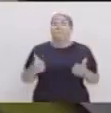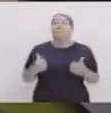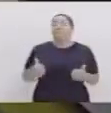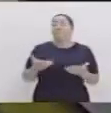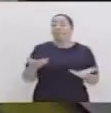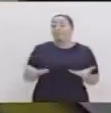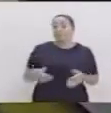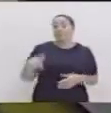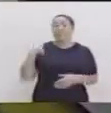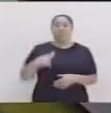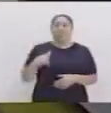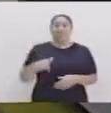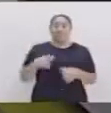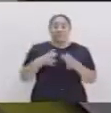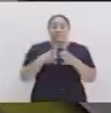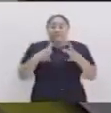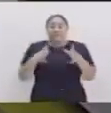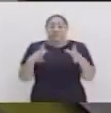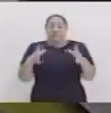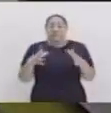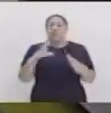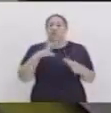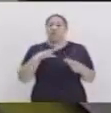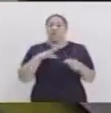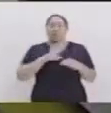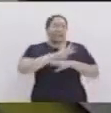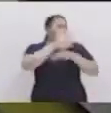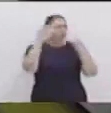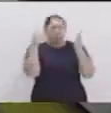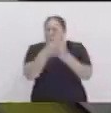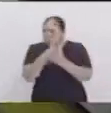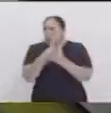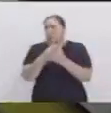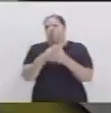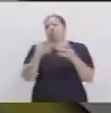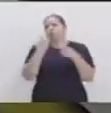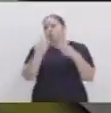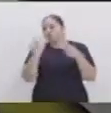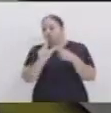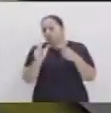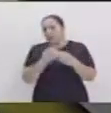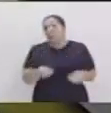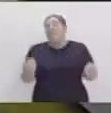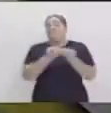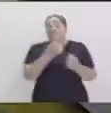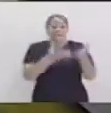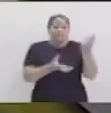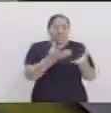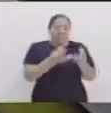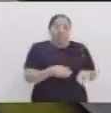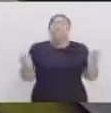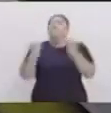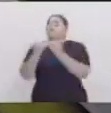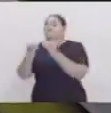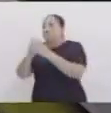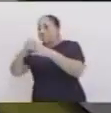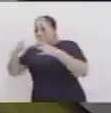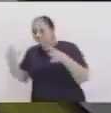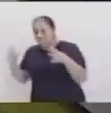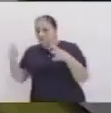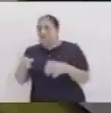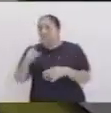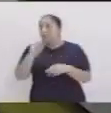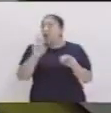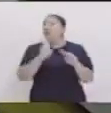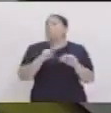lo haría que la dilatación térmica es una propiedad que tienen todos los objetos, en donde a mayor temperatura, mayor van a ser las dimensionales.